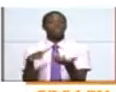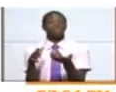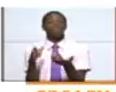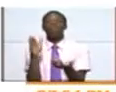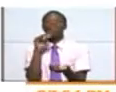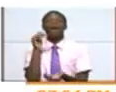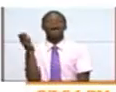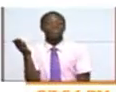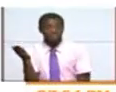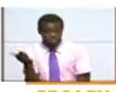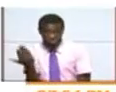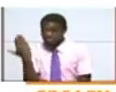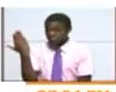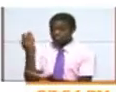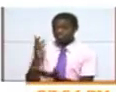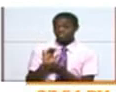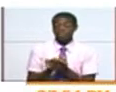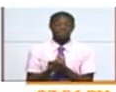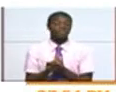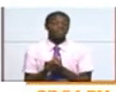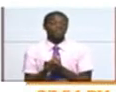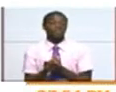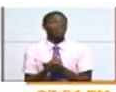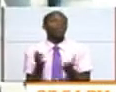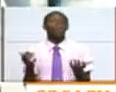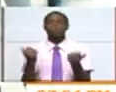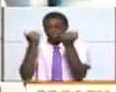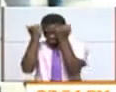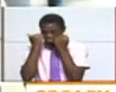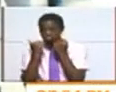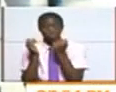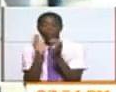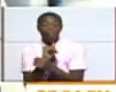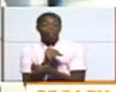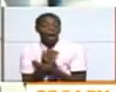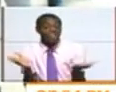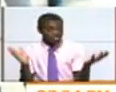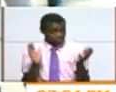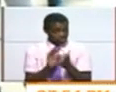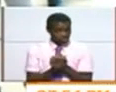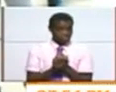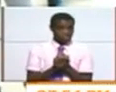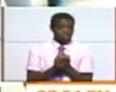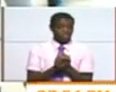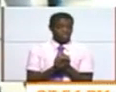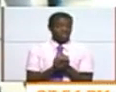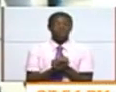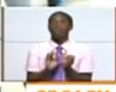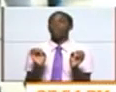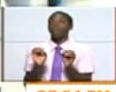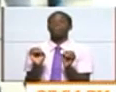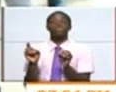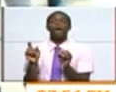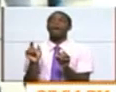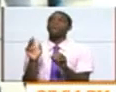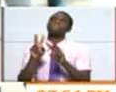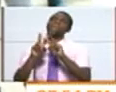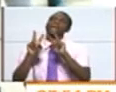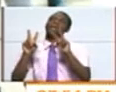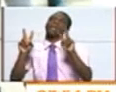del otro lado no hay terroristas, del otro lado hay gente pacífica y buena,